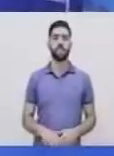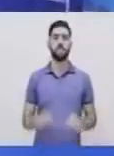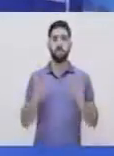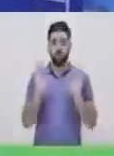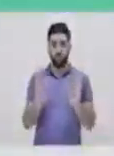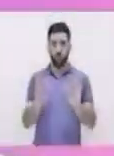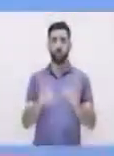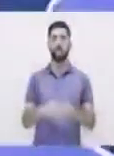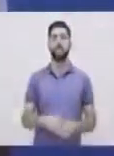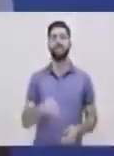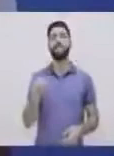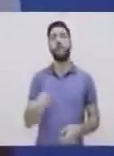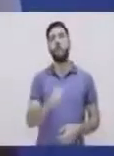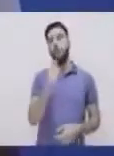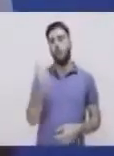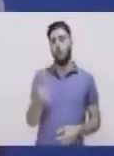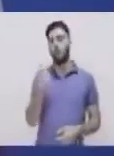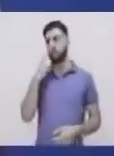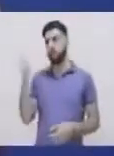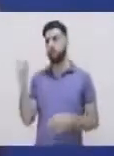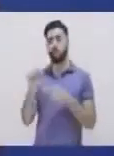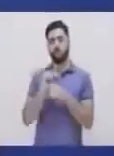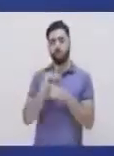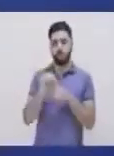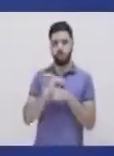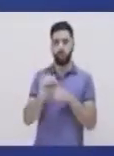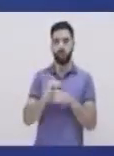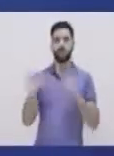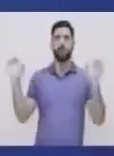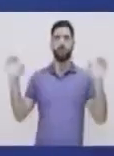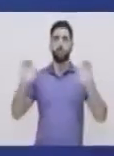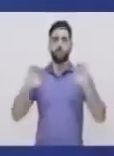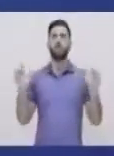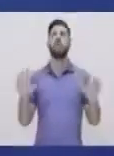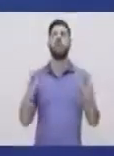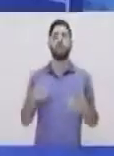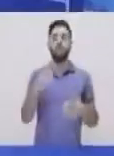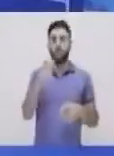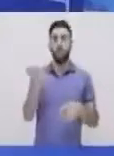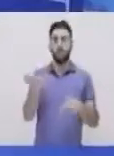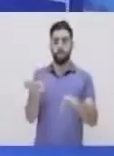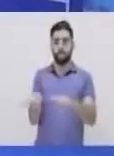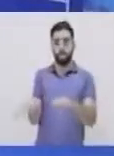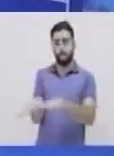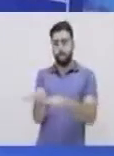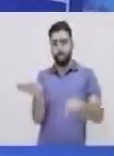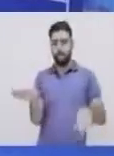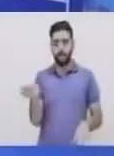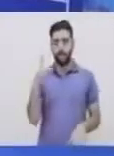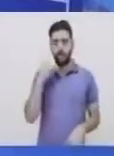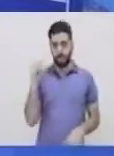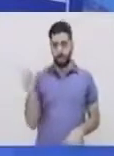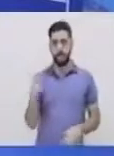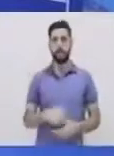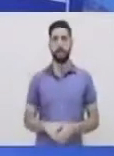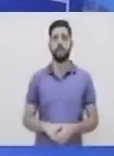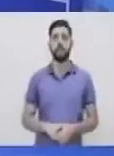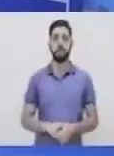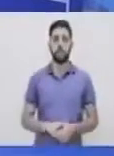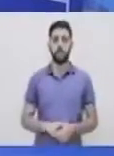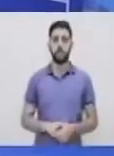muy bien. Nuestro ejercicio número 2 será conducción con la planta del pie en diagonal.